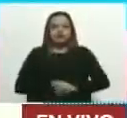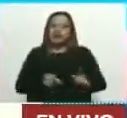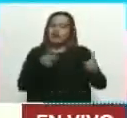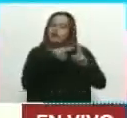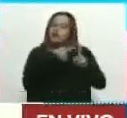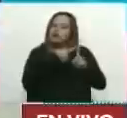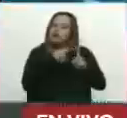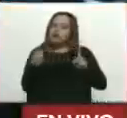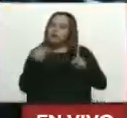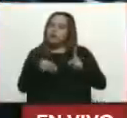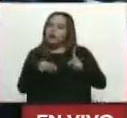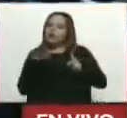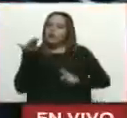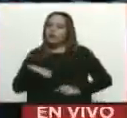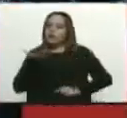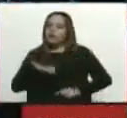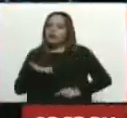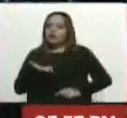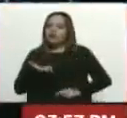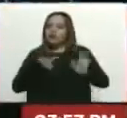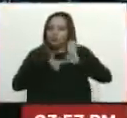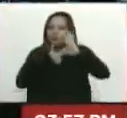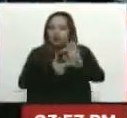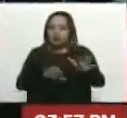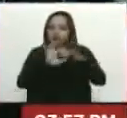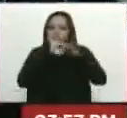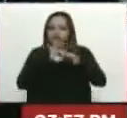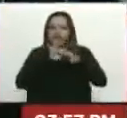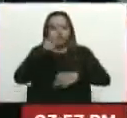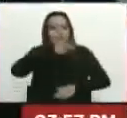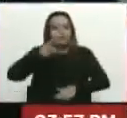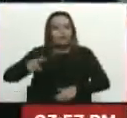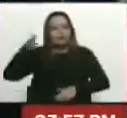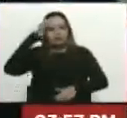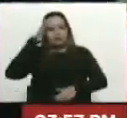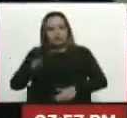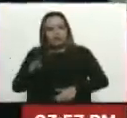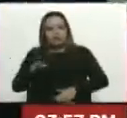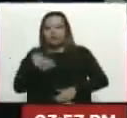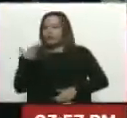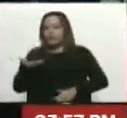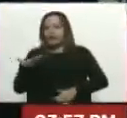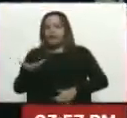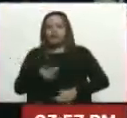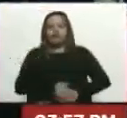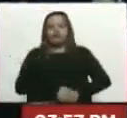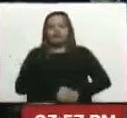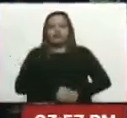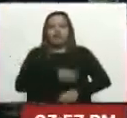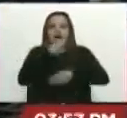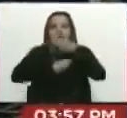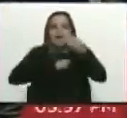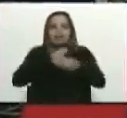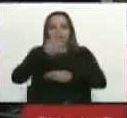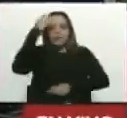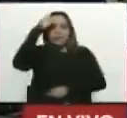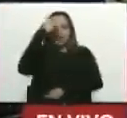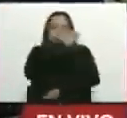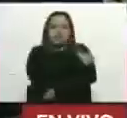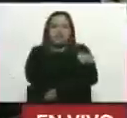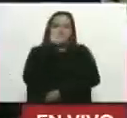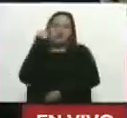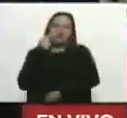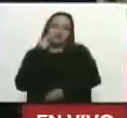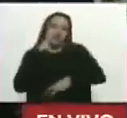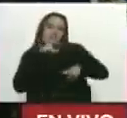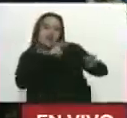más connotadas de esa unión cívico-militar ha sido precisamente la creación de la milicia bolivariana, que yo la veo